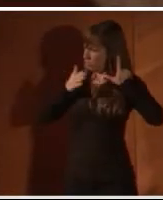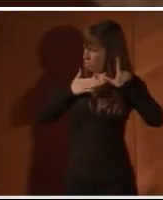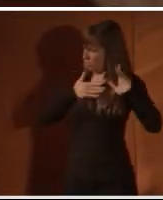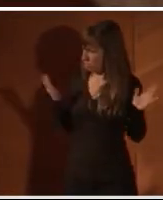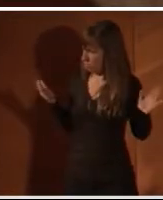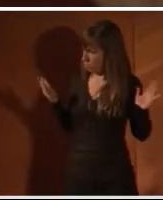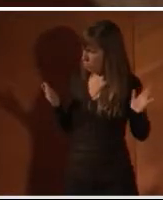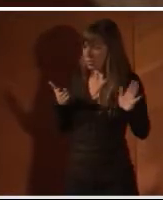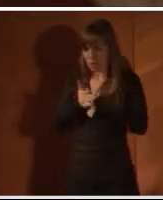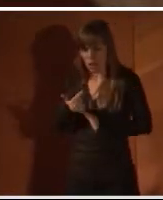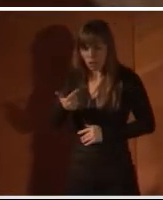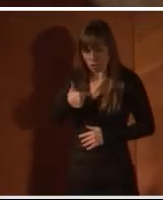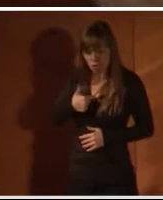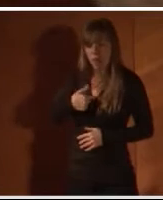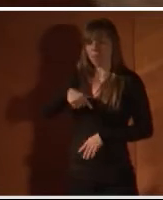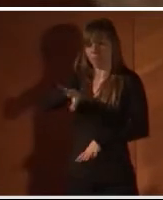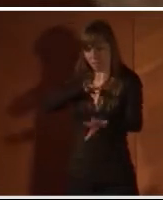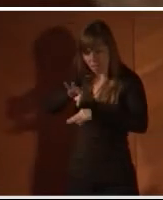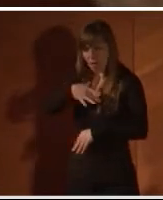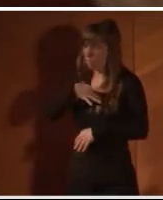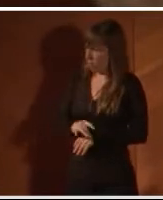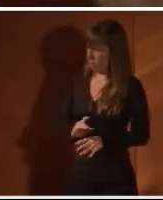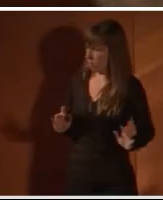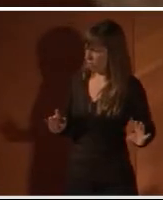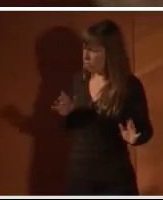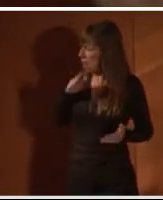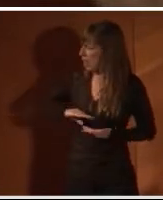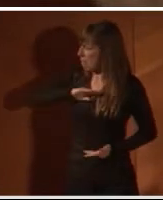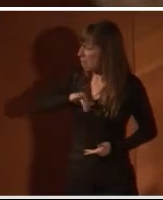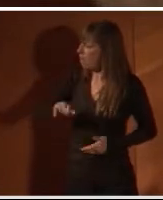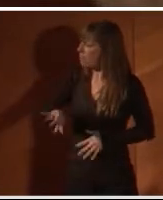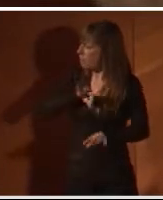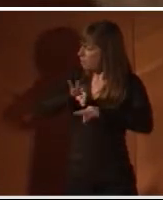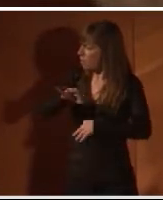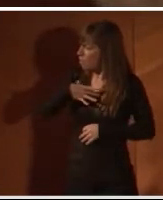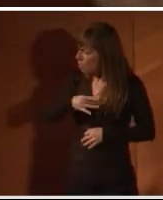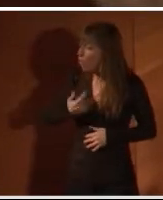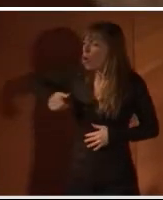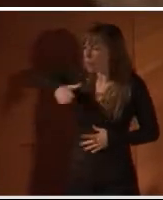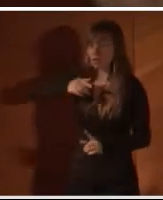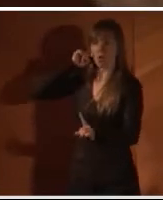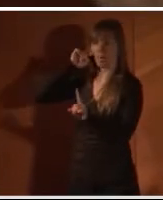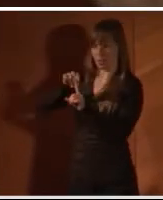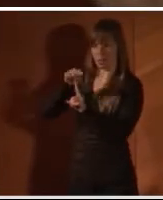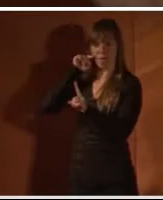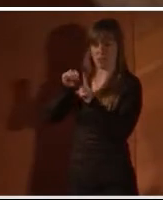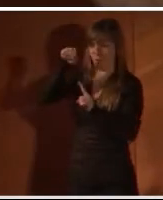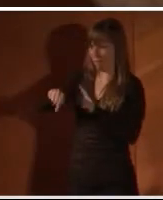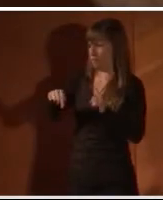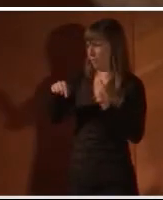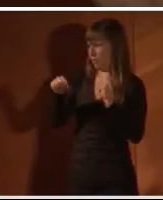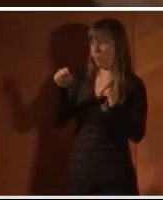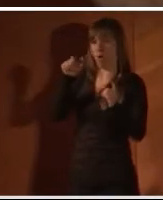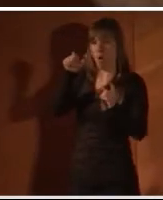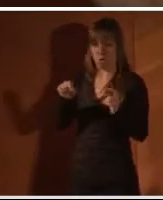sus opiniones, dueños de su capacidad de decidir. Y todo esto, pues, es lo que queremos hacerlo en este encuentro entre Madrid y